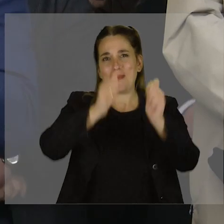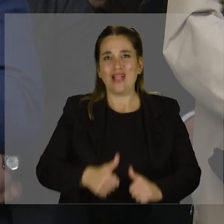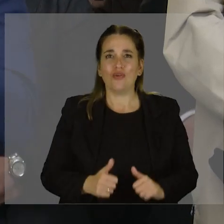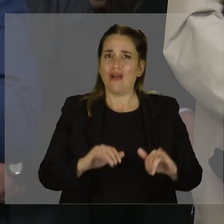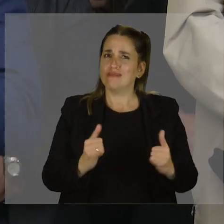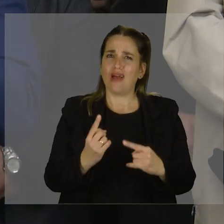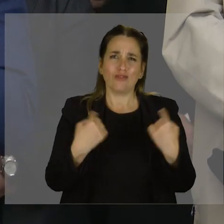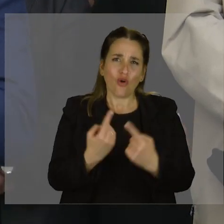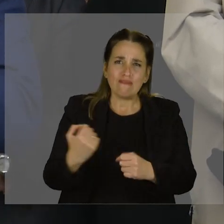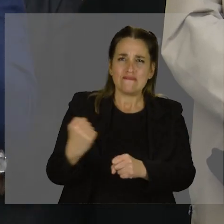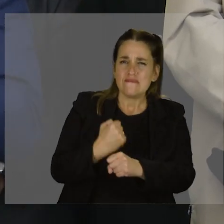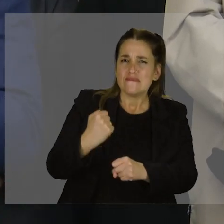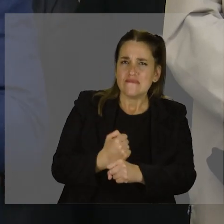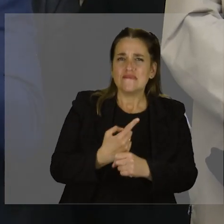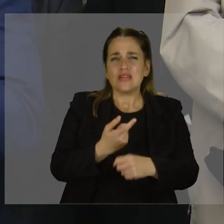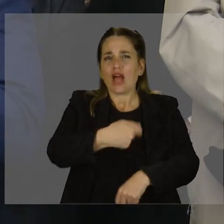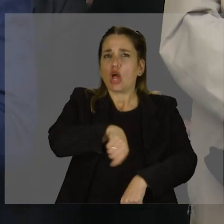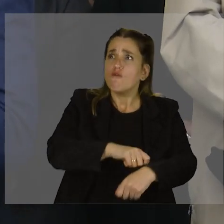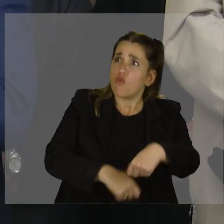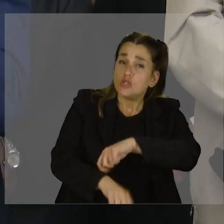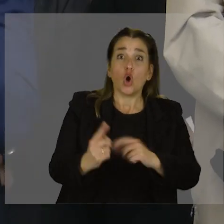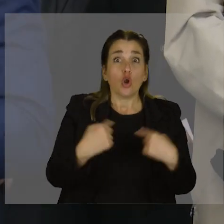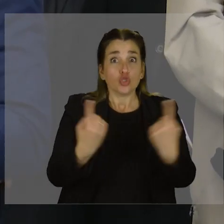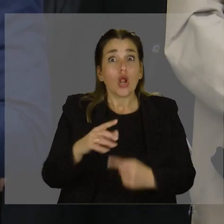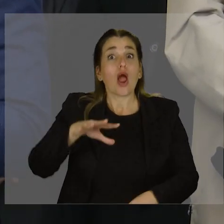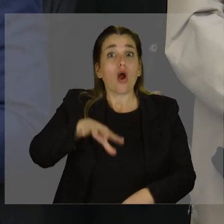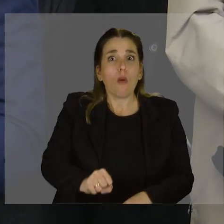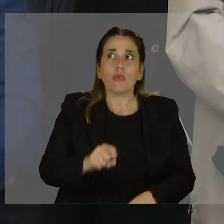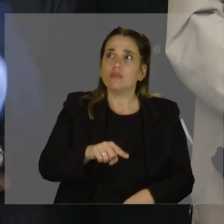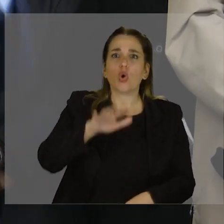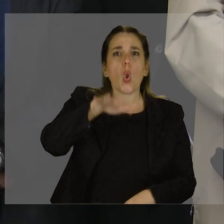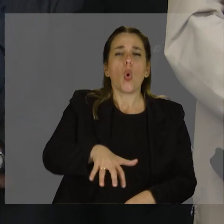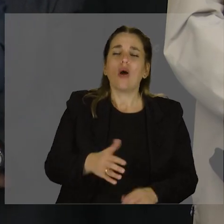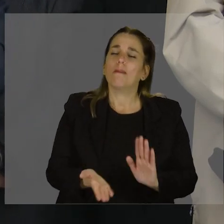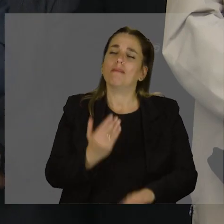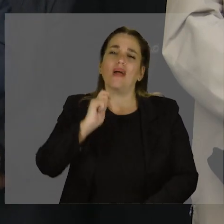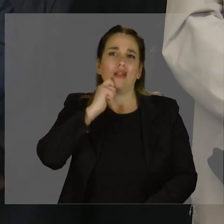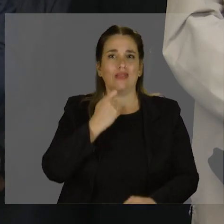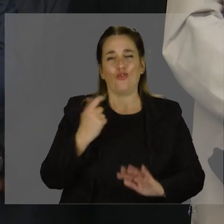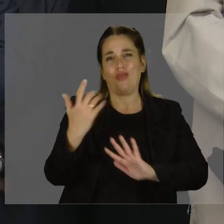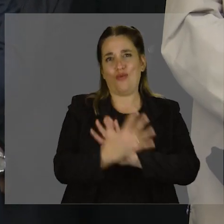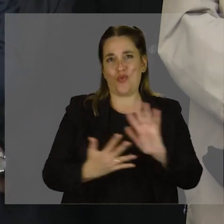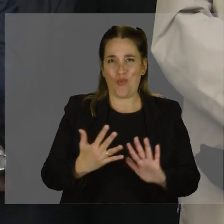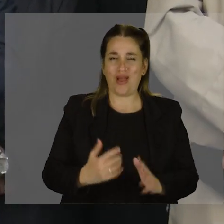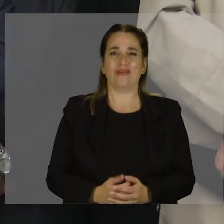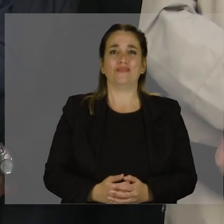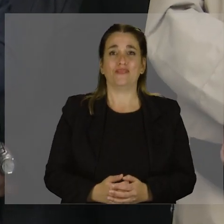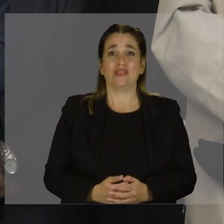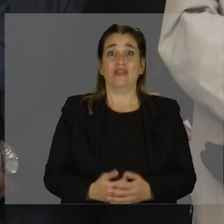país que vino a Maldonado a echarle el hombro y nosotros tenemos un compromiso en este lugar, que es uno de los lugares más lindos del